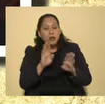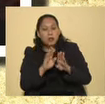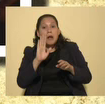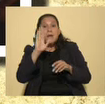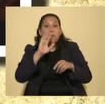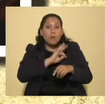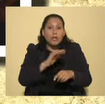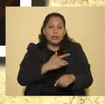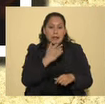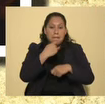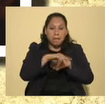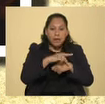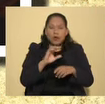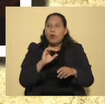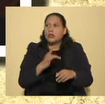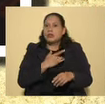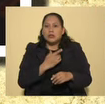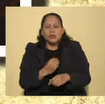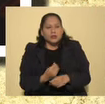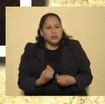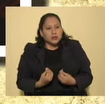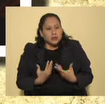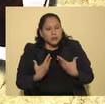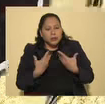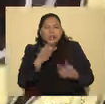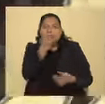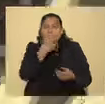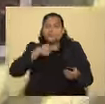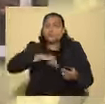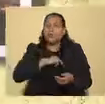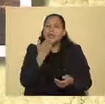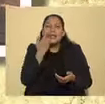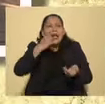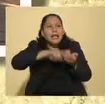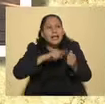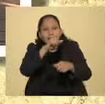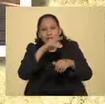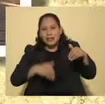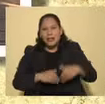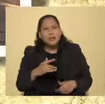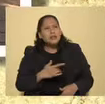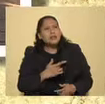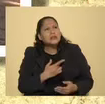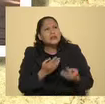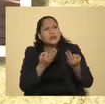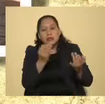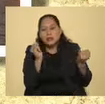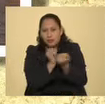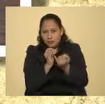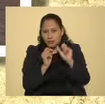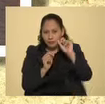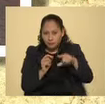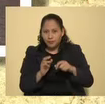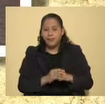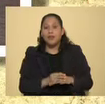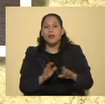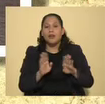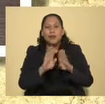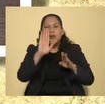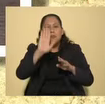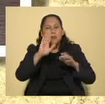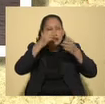de adrenalina, y eso es lo que buscamos representar en la obra, ¿no? La obra, pues, es una exploración de ese mundo,